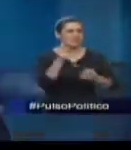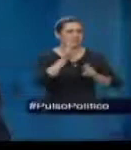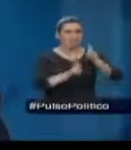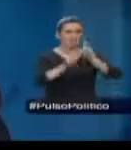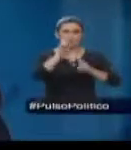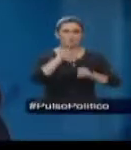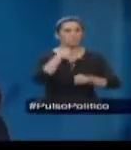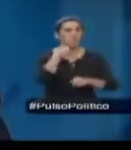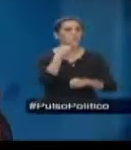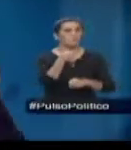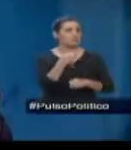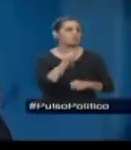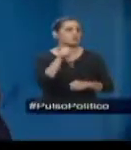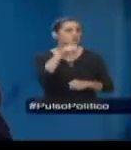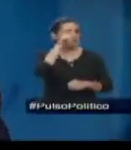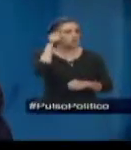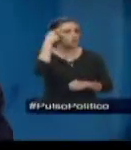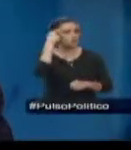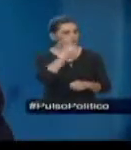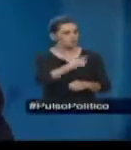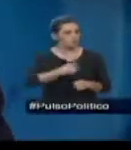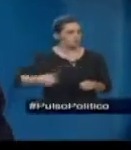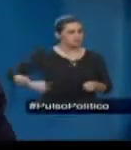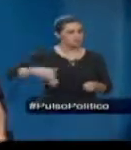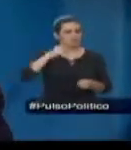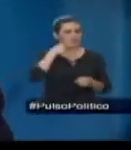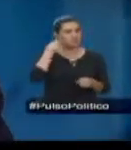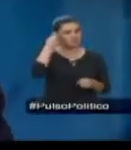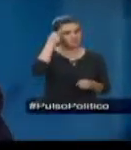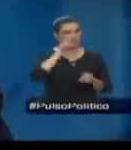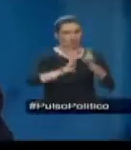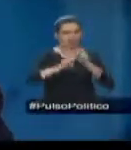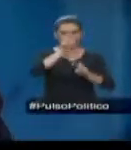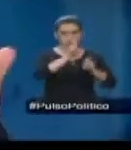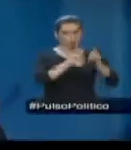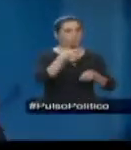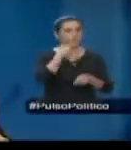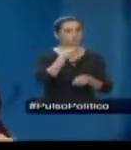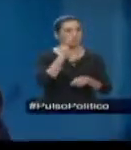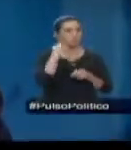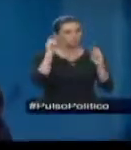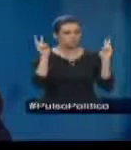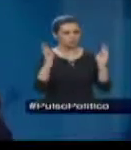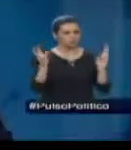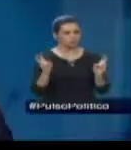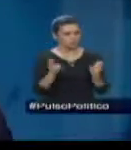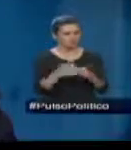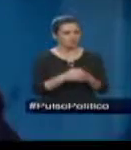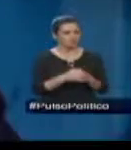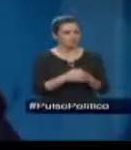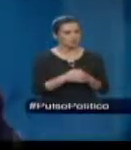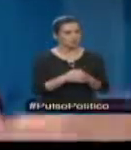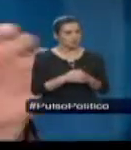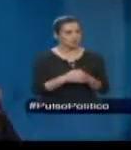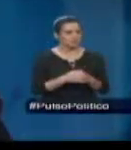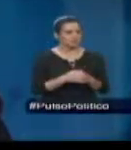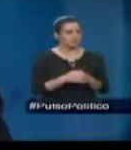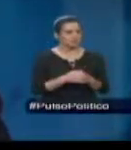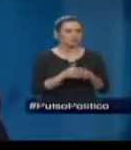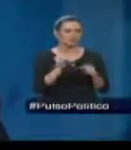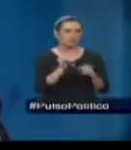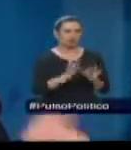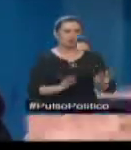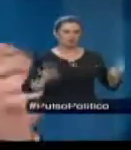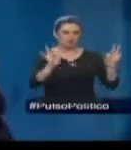pueblo ecuatoriano si el gobierno del presidente correa ha consultado al pueblo por temas de muy poca relevancia